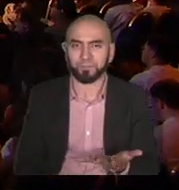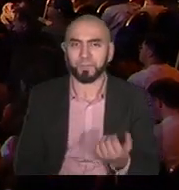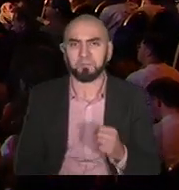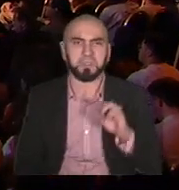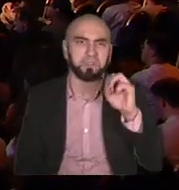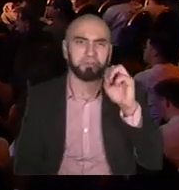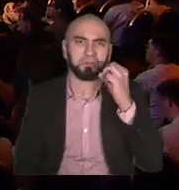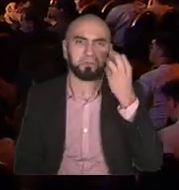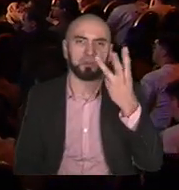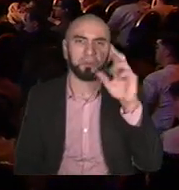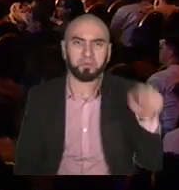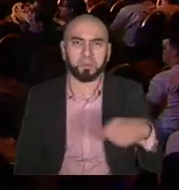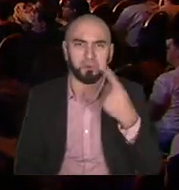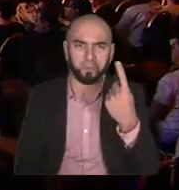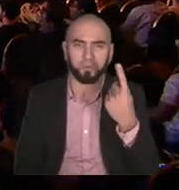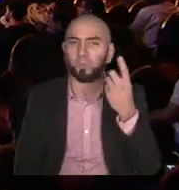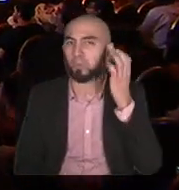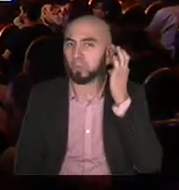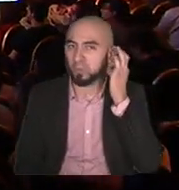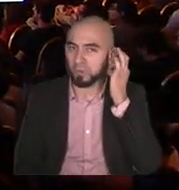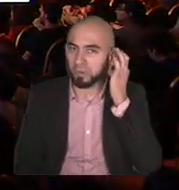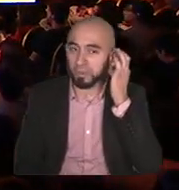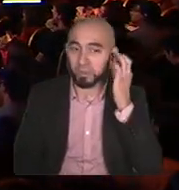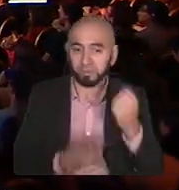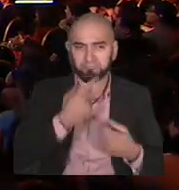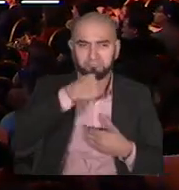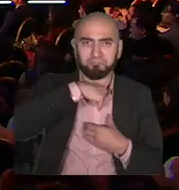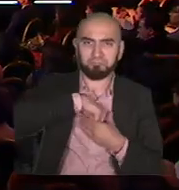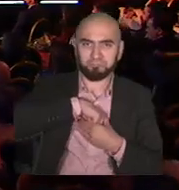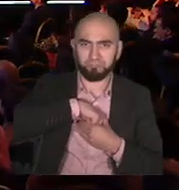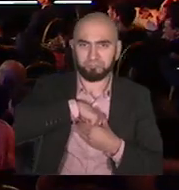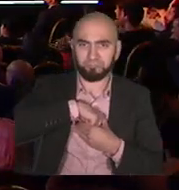3,1 para las mujeres introvertidas.